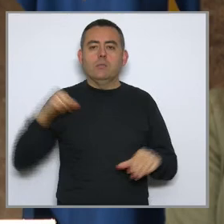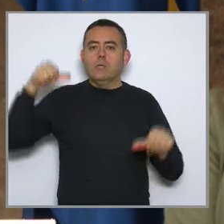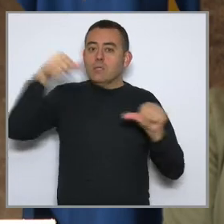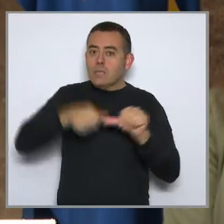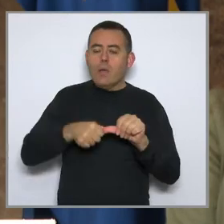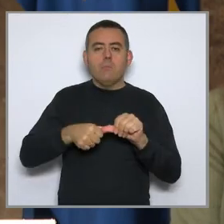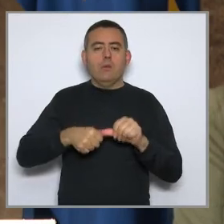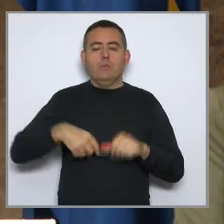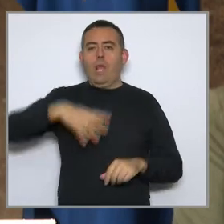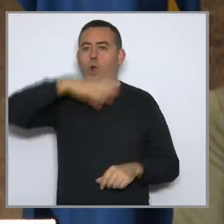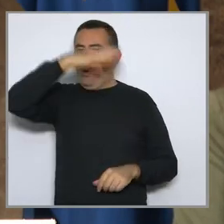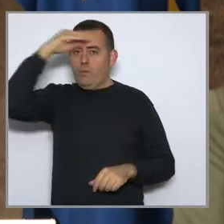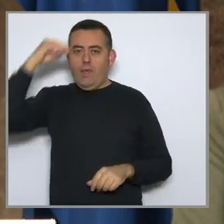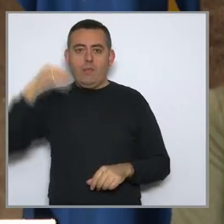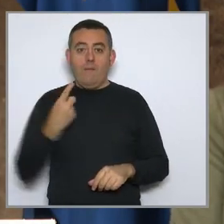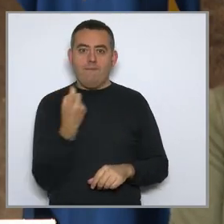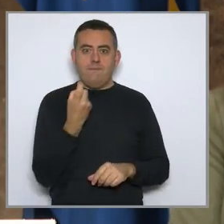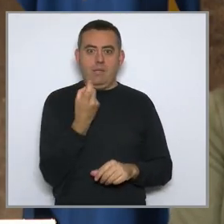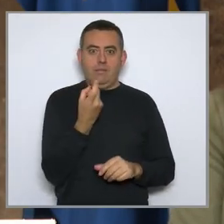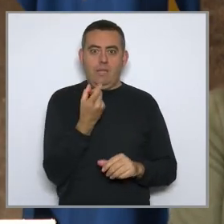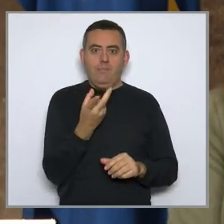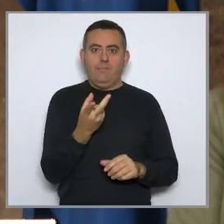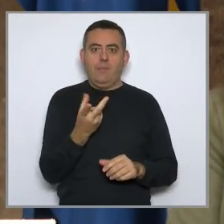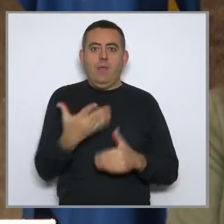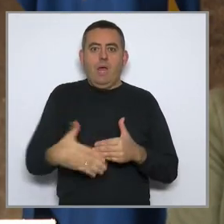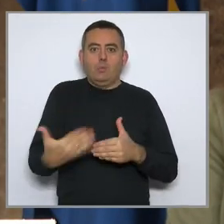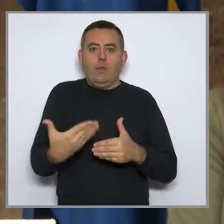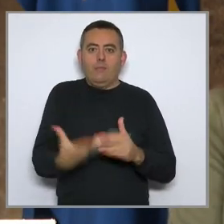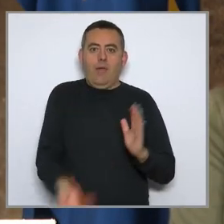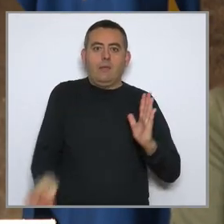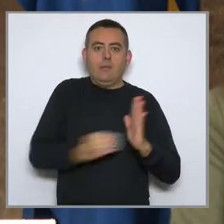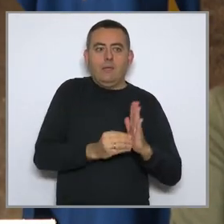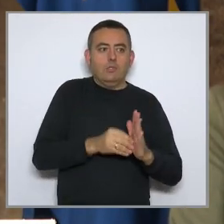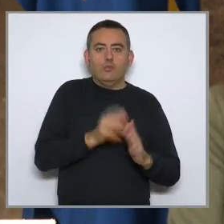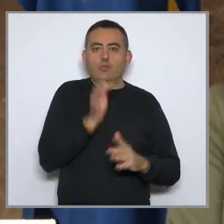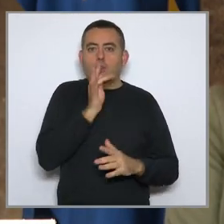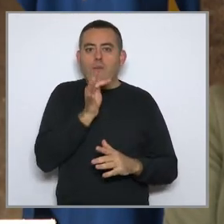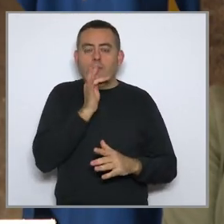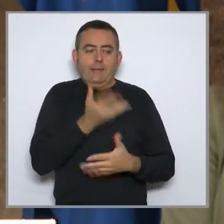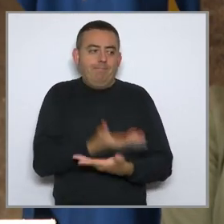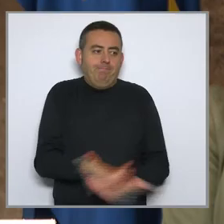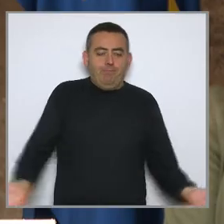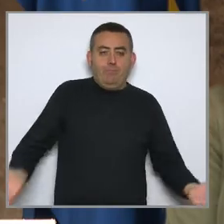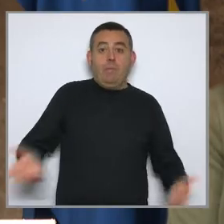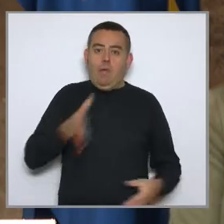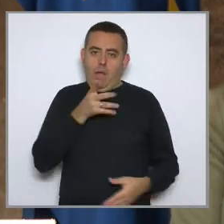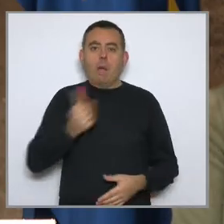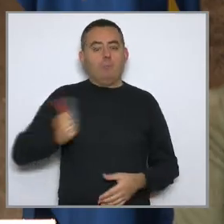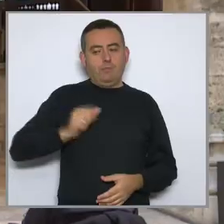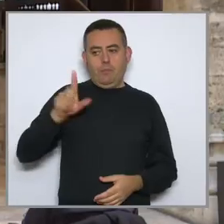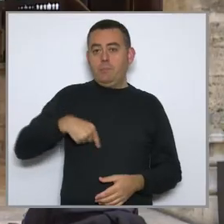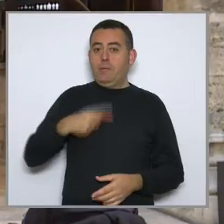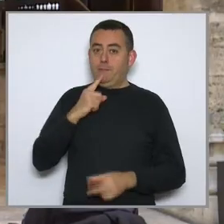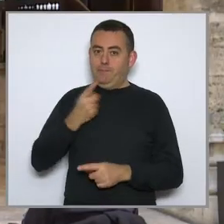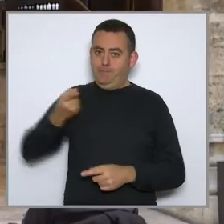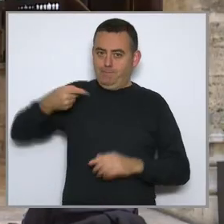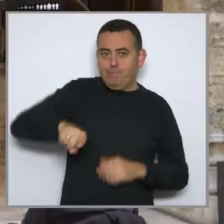es un llamamiento a los empresarios de esos sectores para que hicieran el esfuerzo y ayudar a que ese diálogo diera frutos. Muchas gracias.